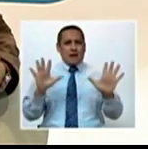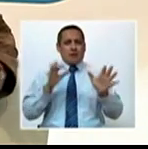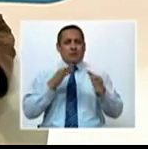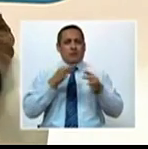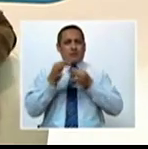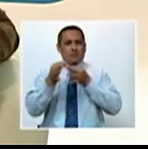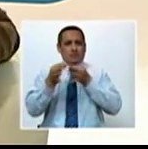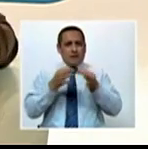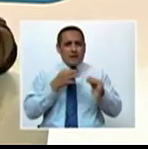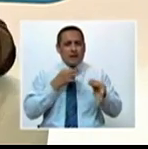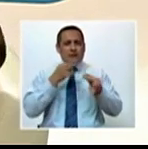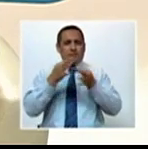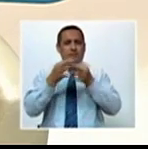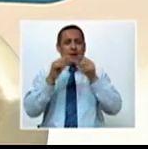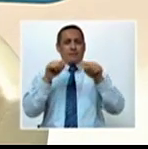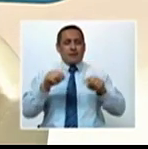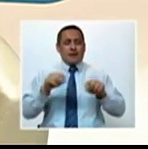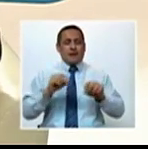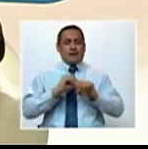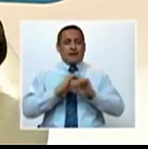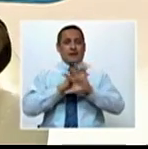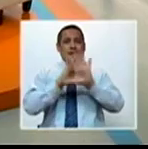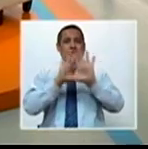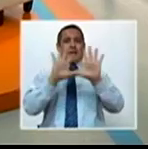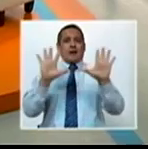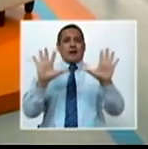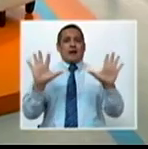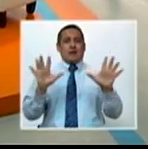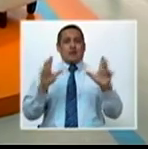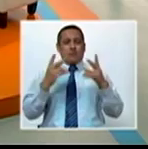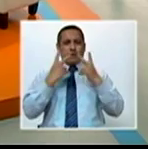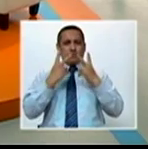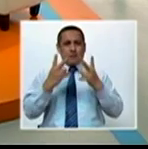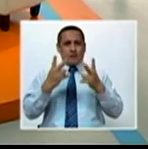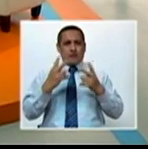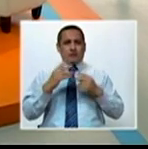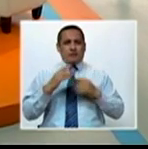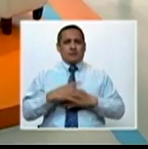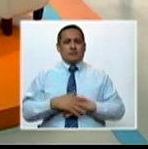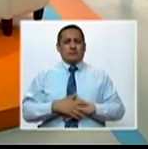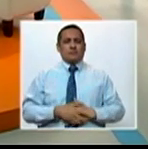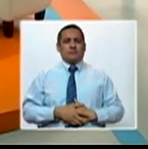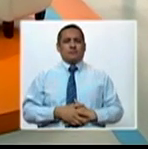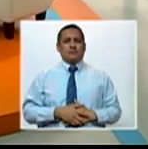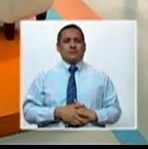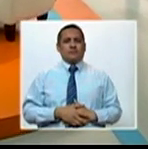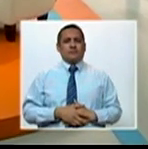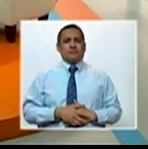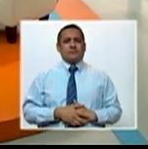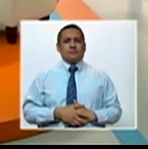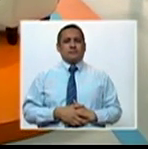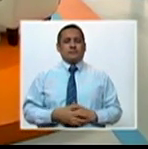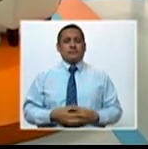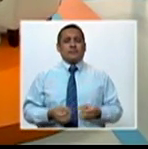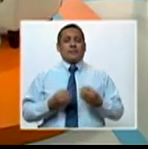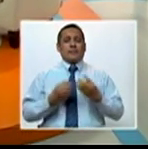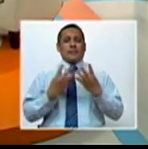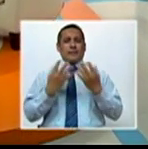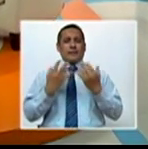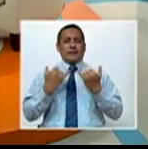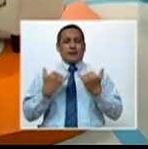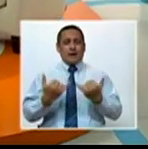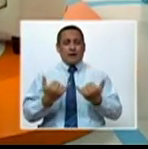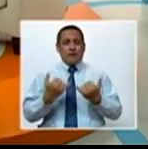ampliar, explicar aquí para que queden así clarito. Felipe. Sí,